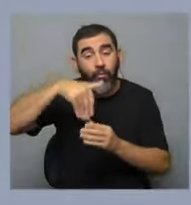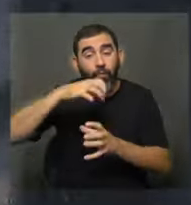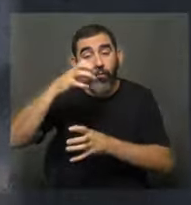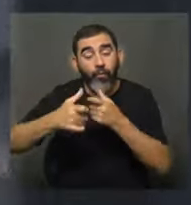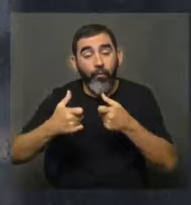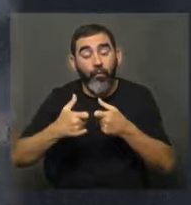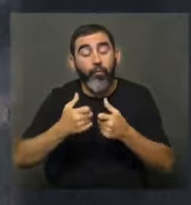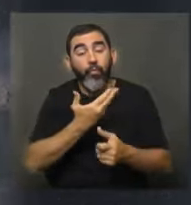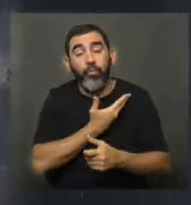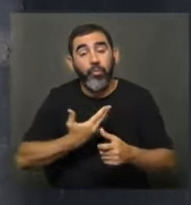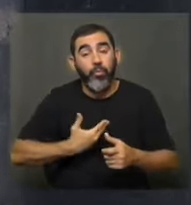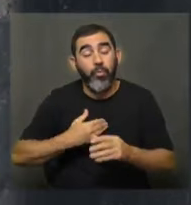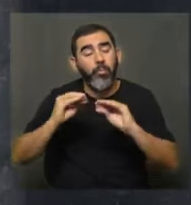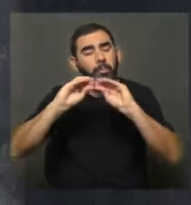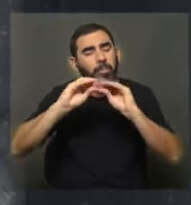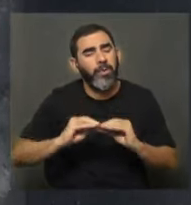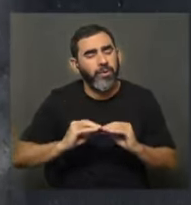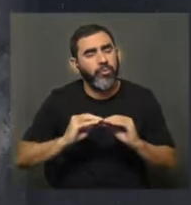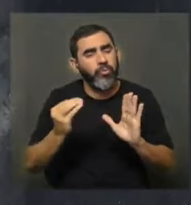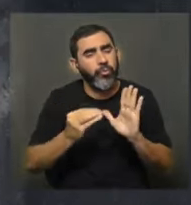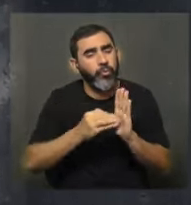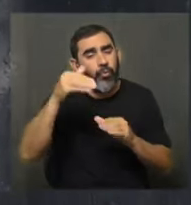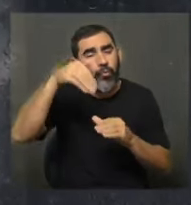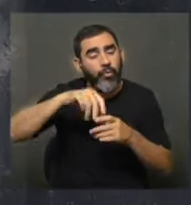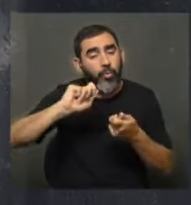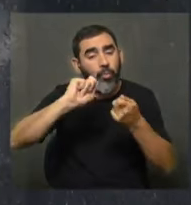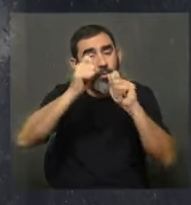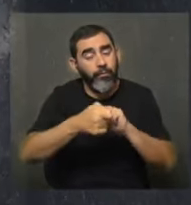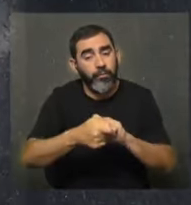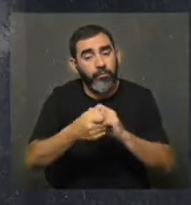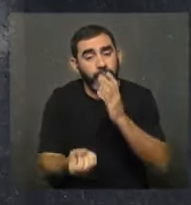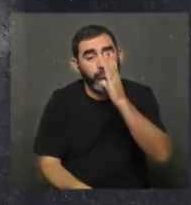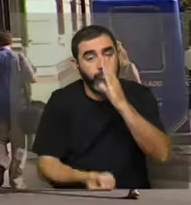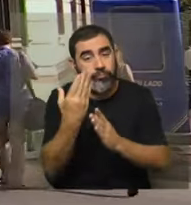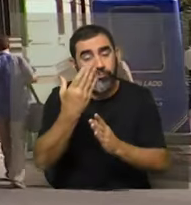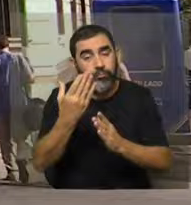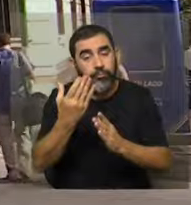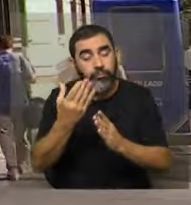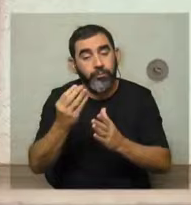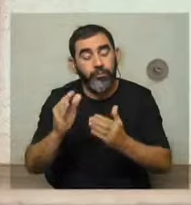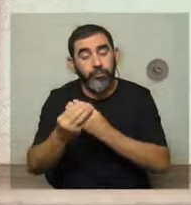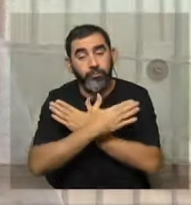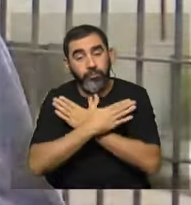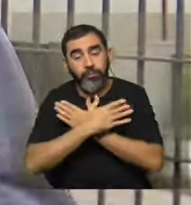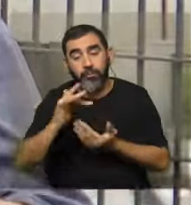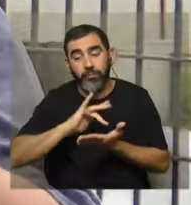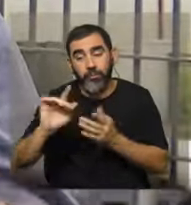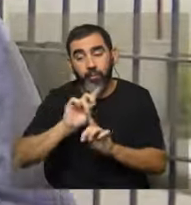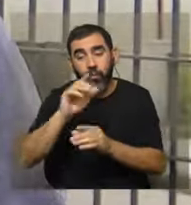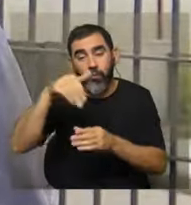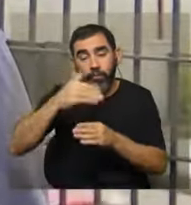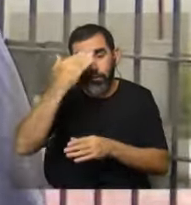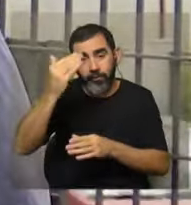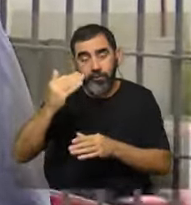su momento en una rendición de cuentas votó esta modificación de crear la figura del subrogante sin los votos del fronte amplio